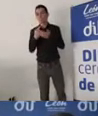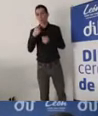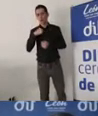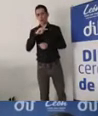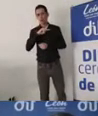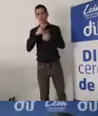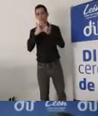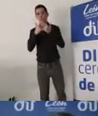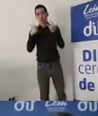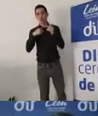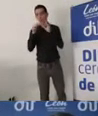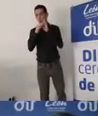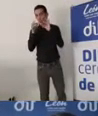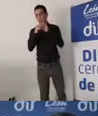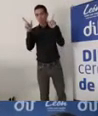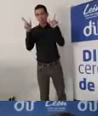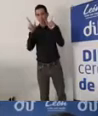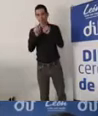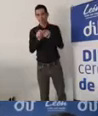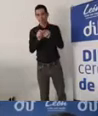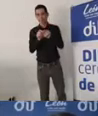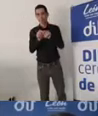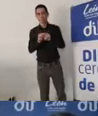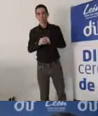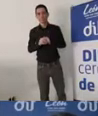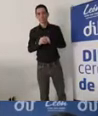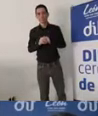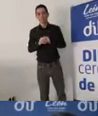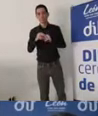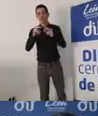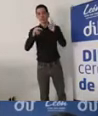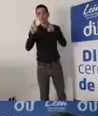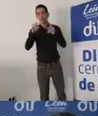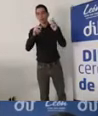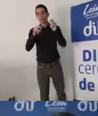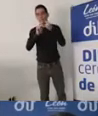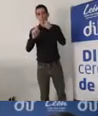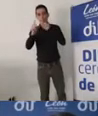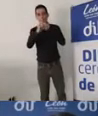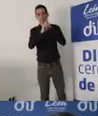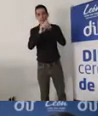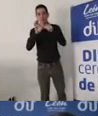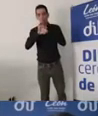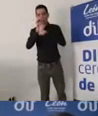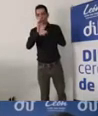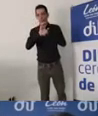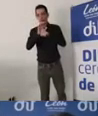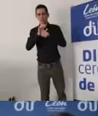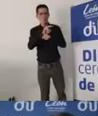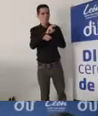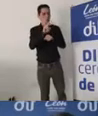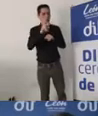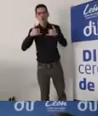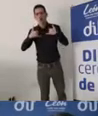que son los líderes a nivel regional jóvenes en América Latina, que son inspiradores, que tienen una historia de vida muy similar, y es que